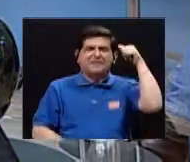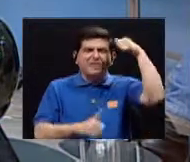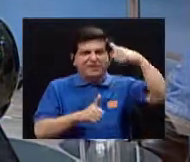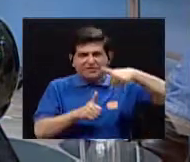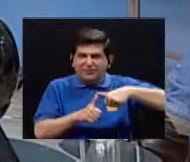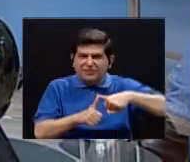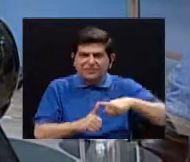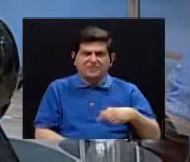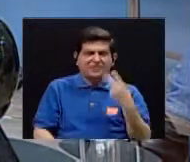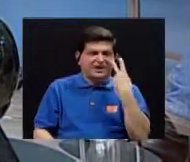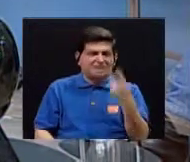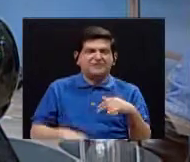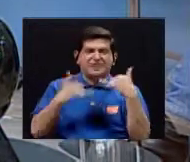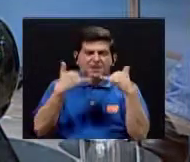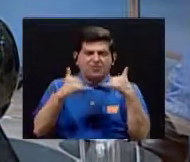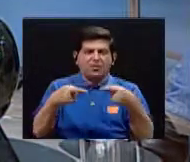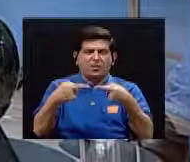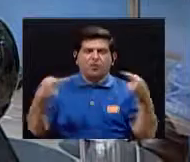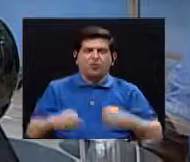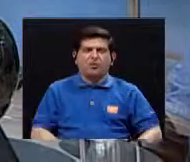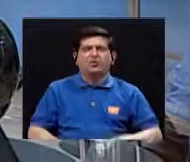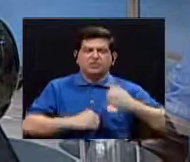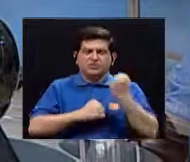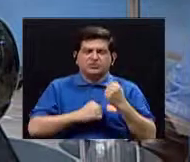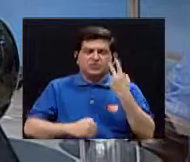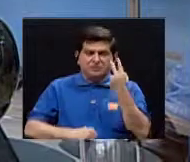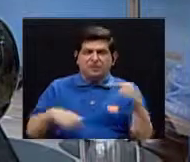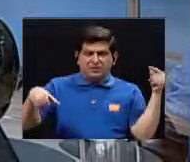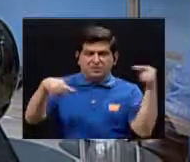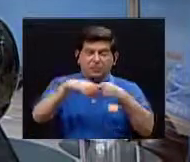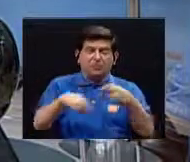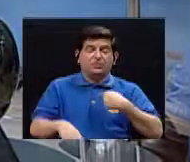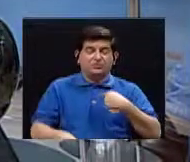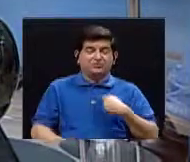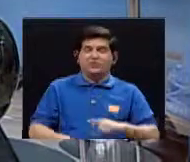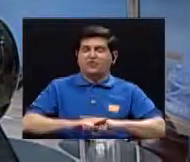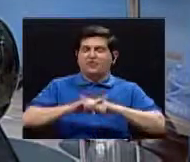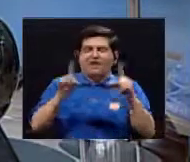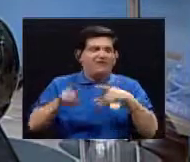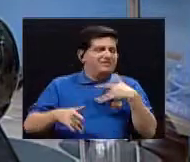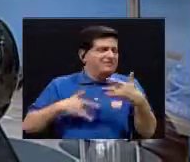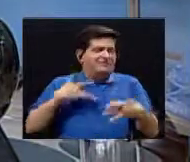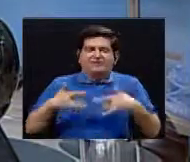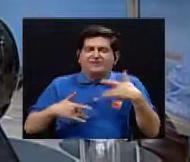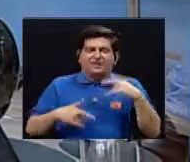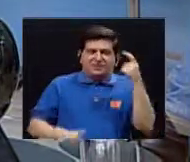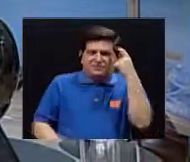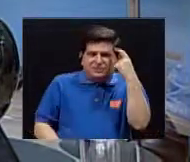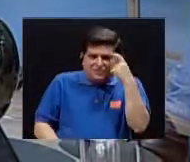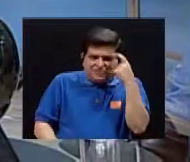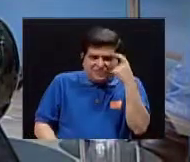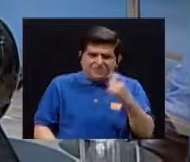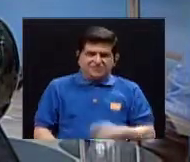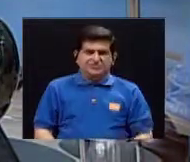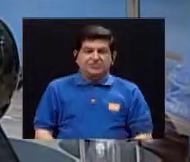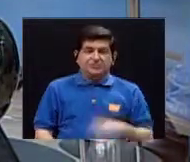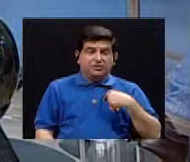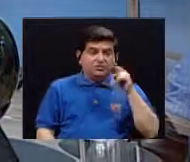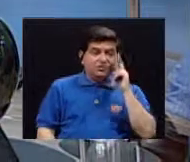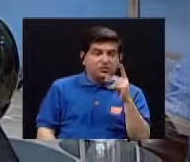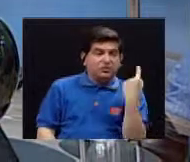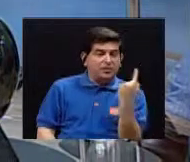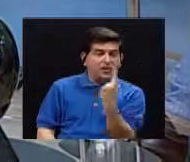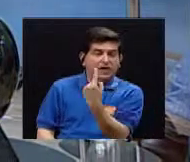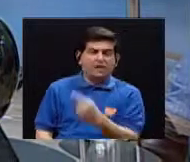punto me hace revivir la yo voy a ver el partido con tres cosas el gol y me sabe pero mil veces más yo lo pienso o se